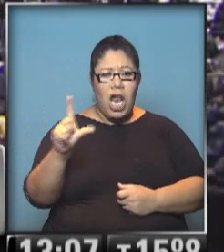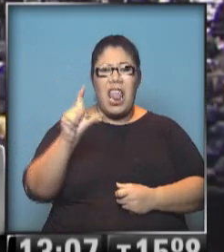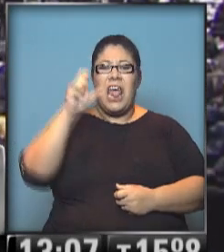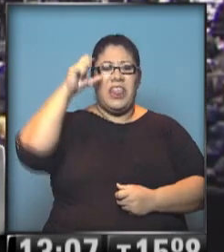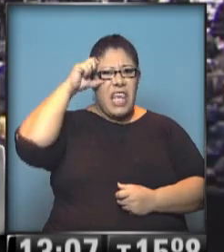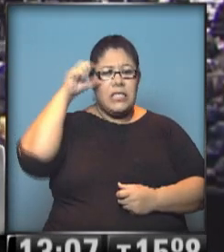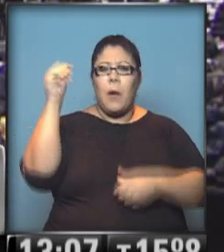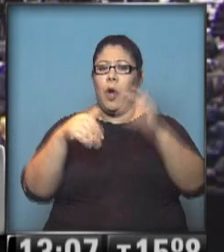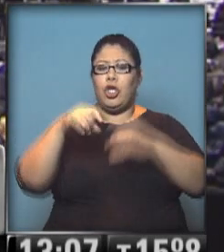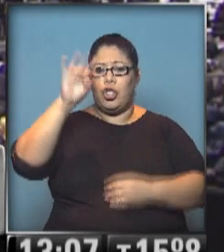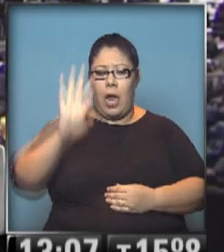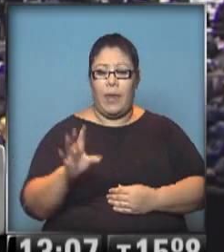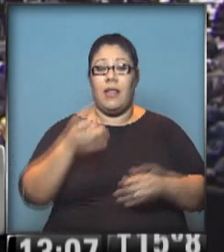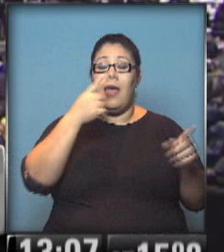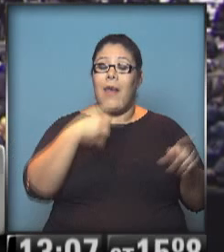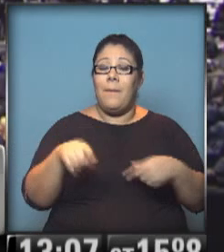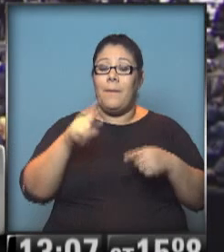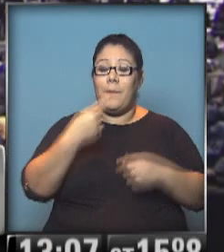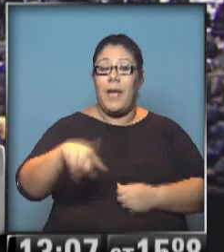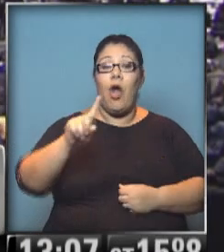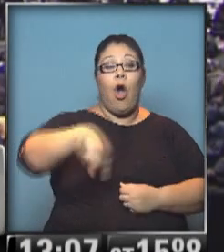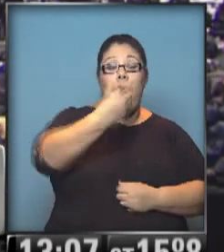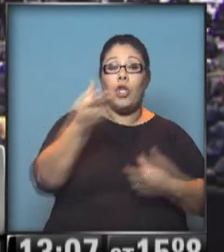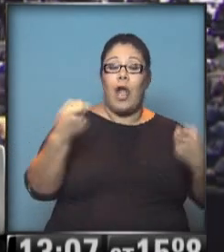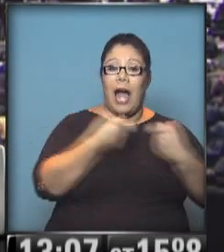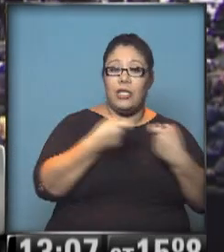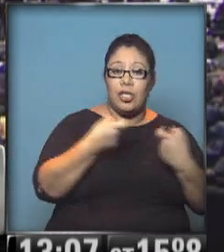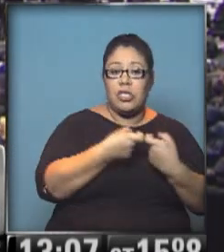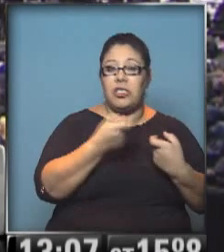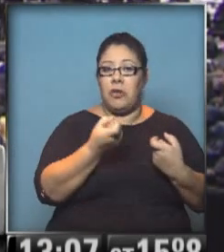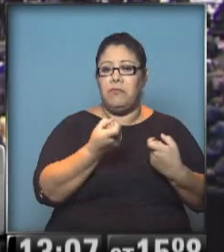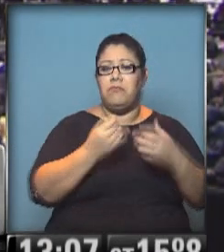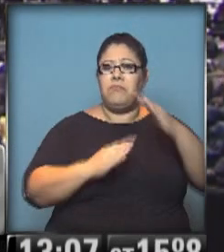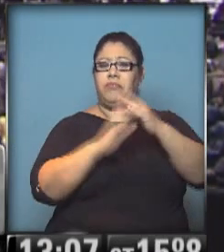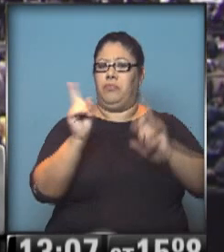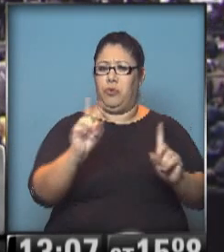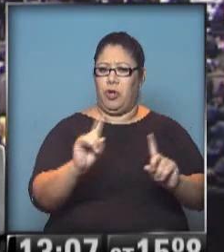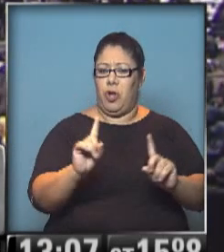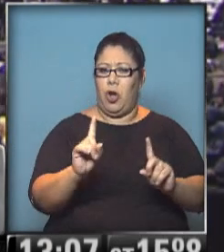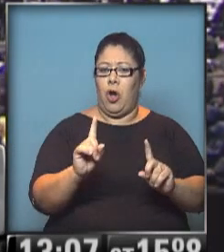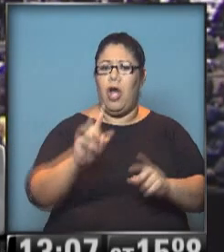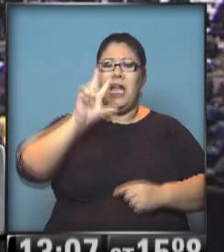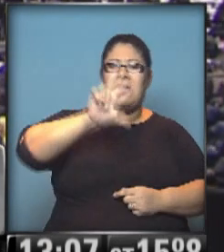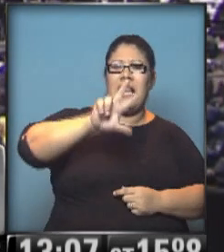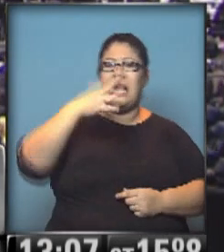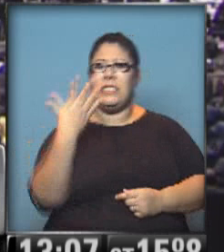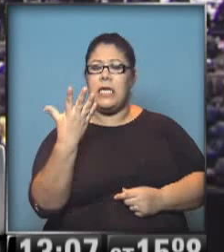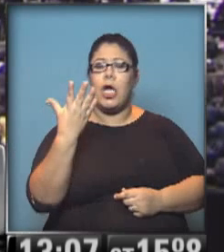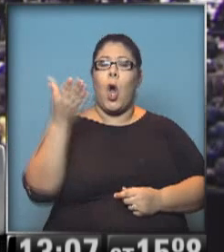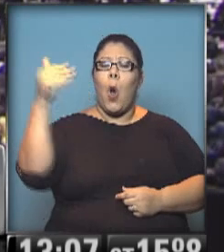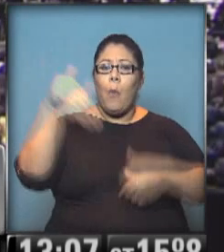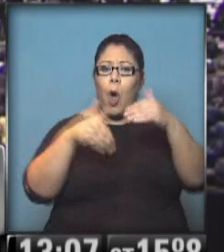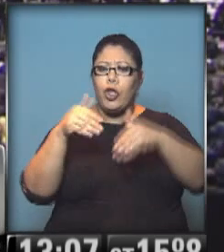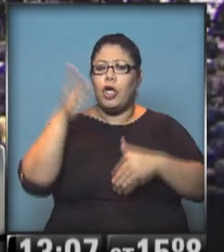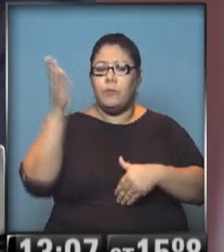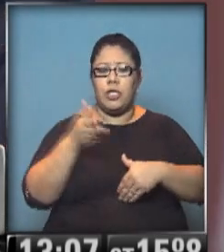vida a Joseph Blatter, son países prácticamente islas que no tienen una representación importante en el fútbol, aporta 35 votos. Claro. Acá más o